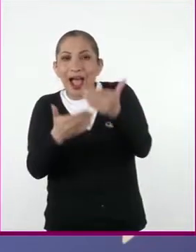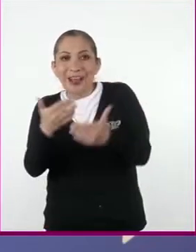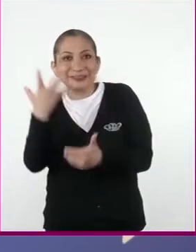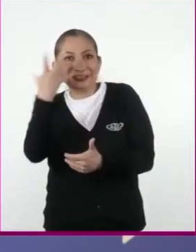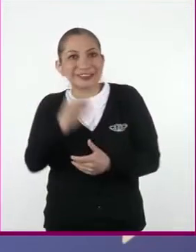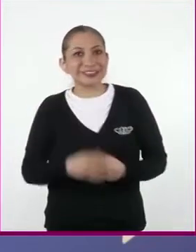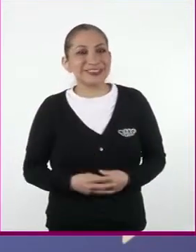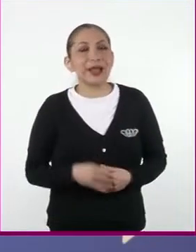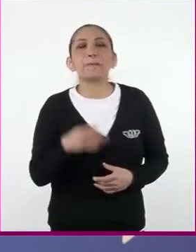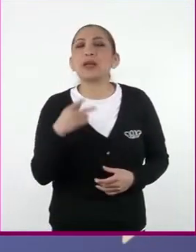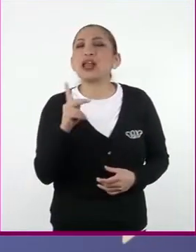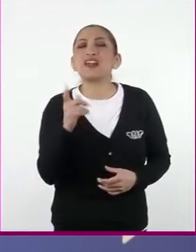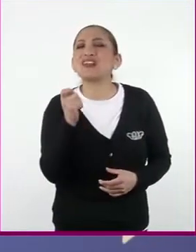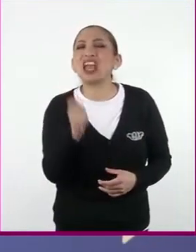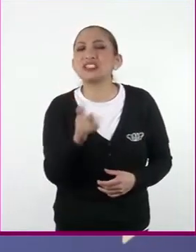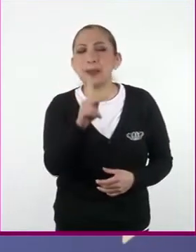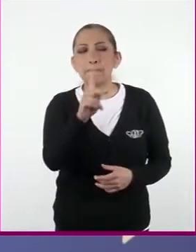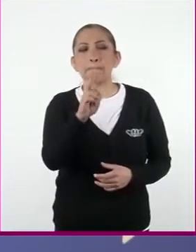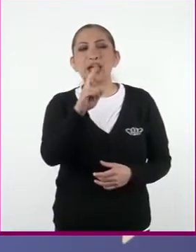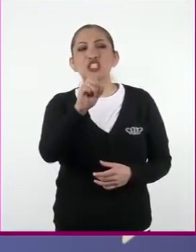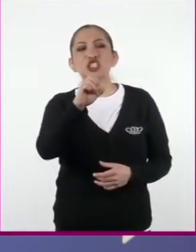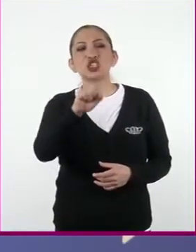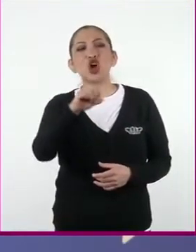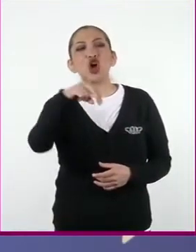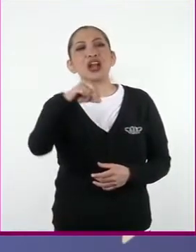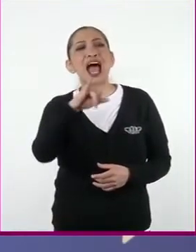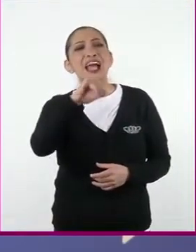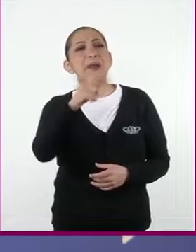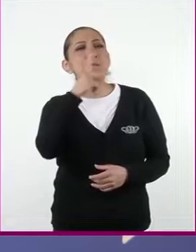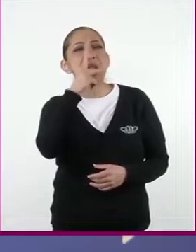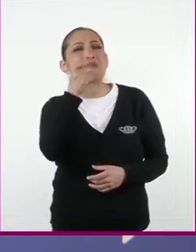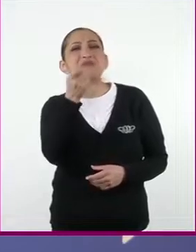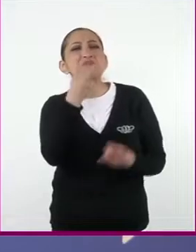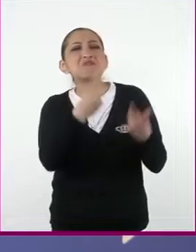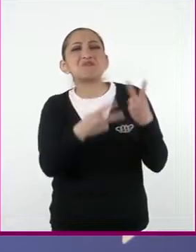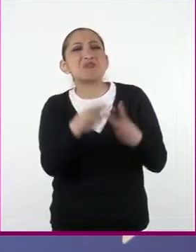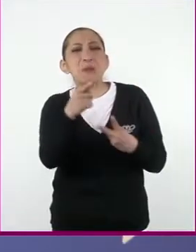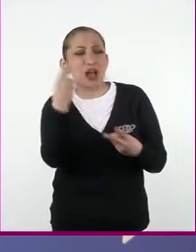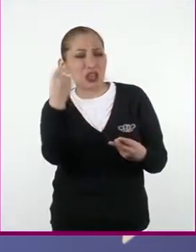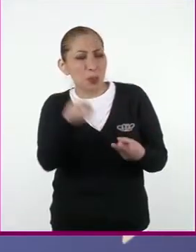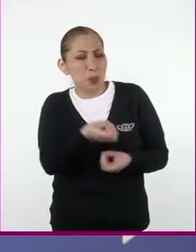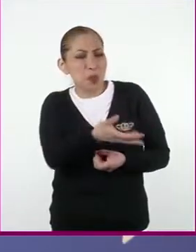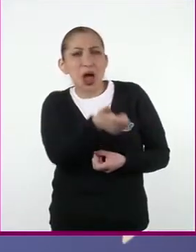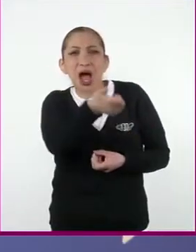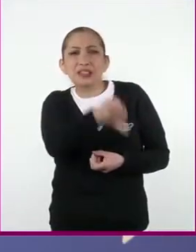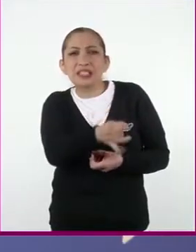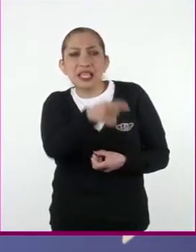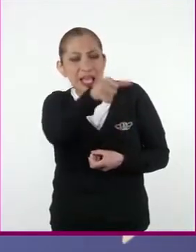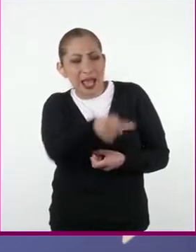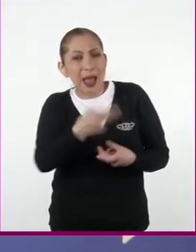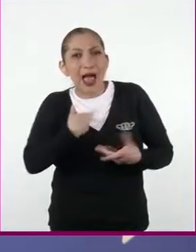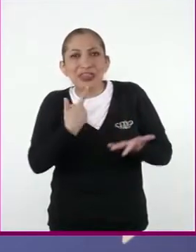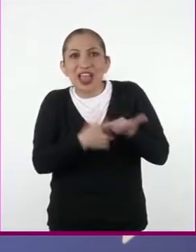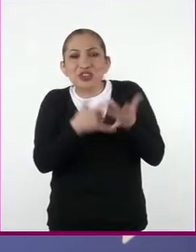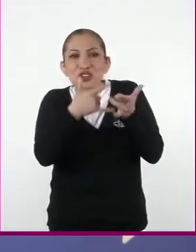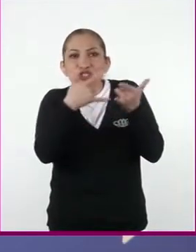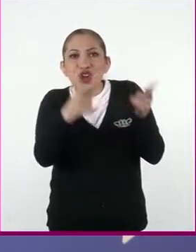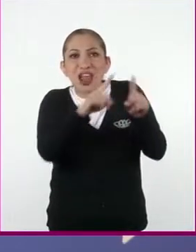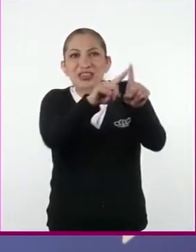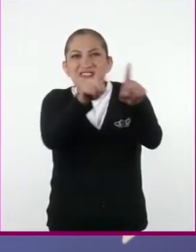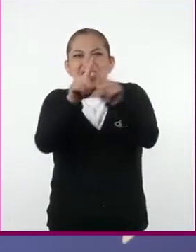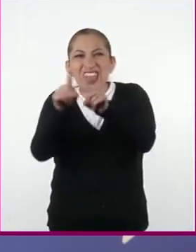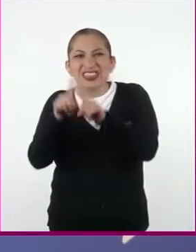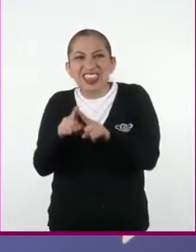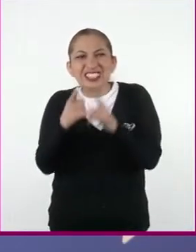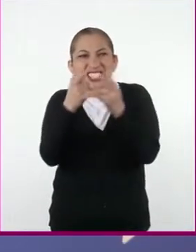desea. Pero, ¿qué es un personaje? ¿De dónde viene la palabra? ¿Por qué se les llama de esa manera a quienes participan en los distintos